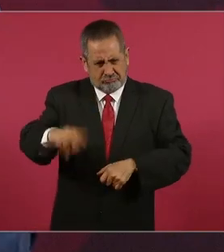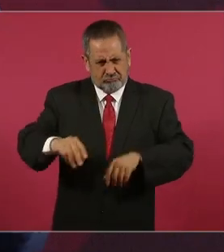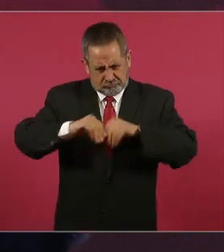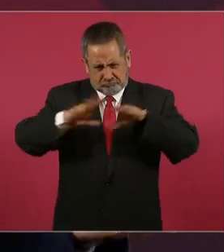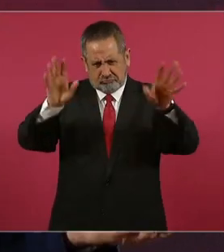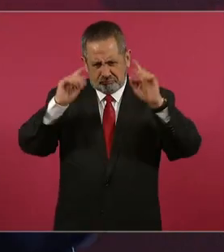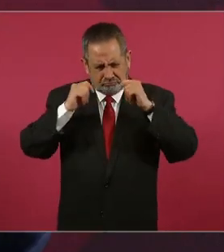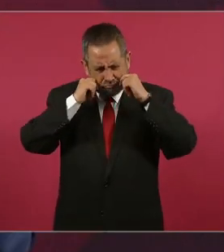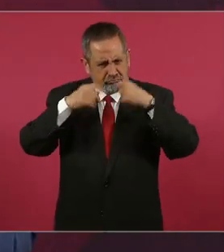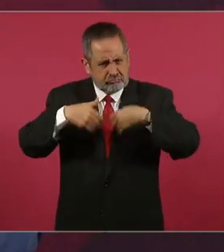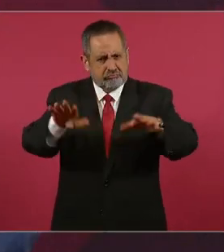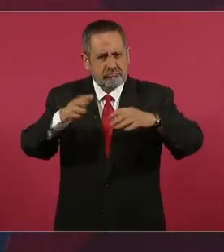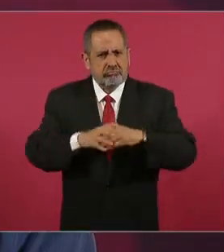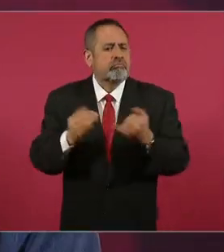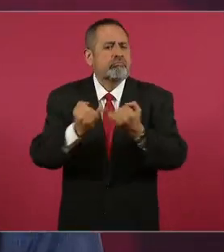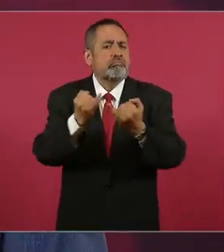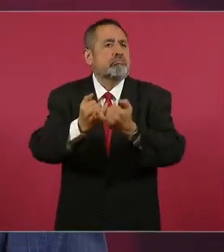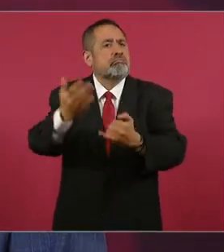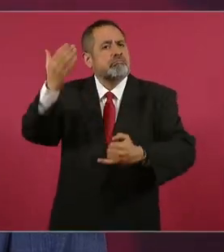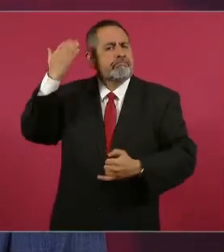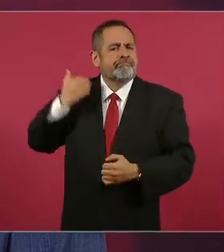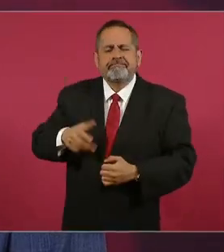Y no somos iguales a los de antes